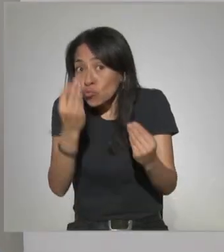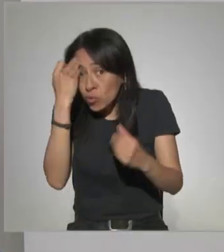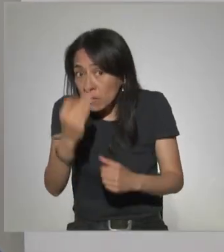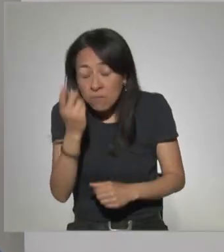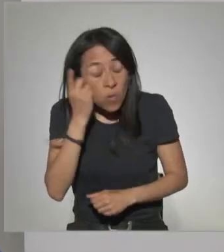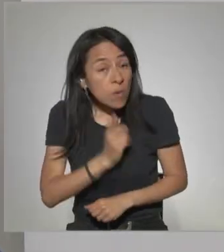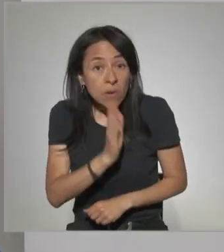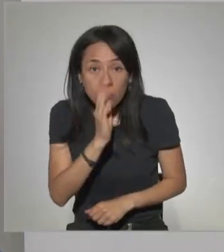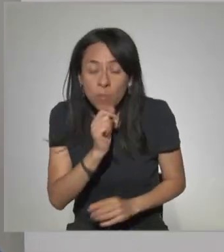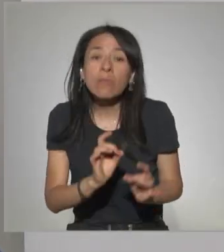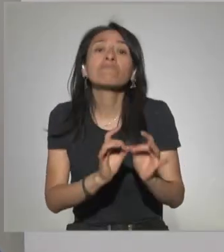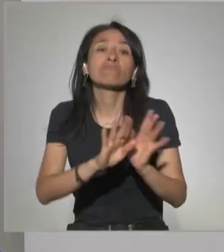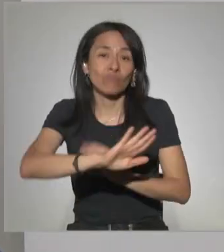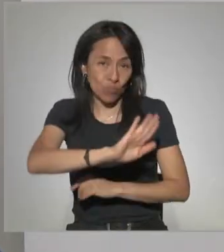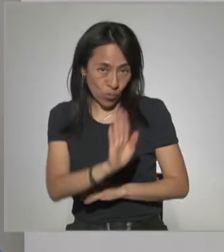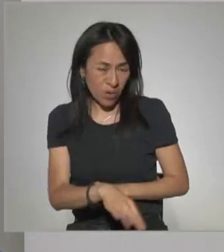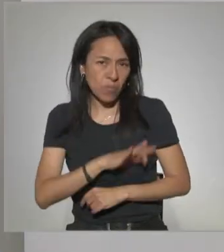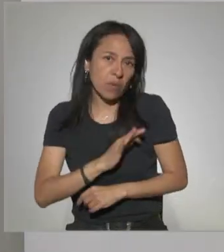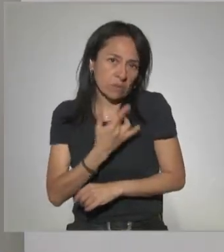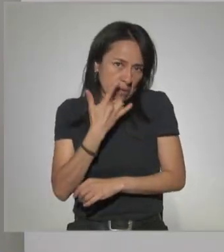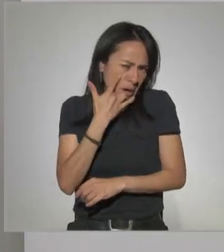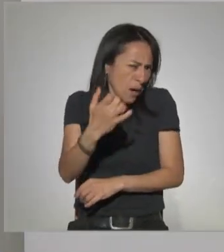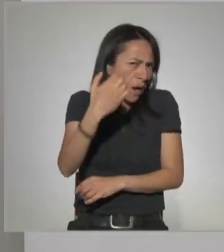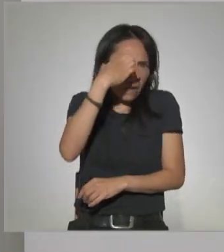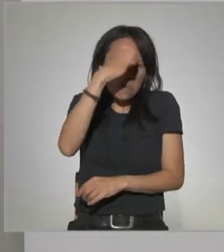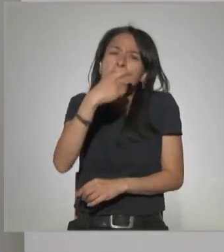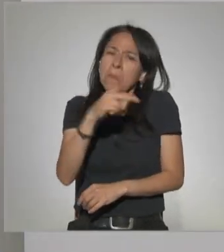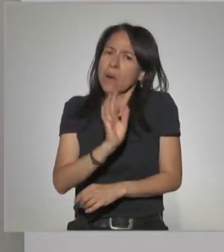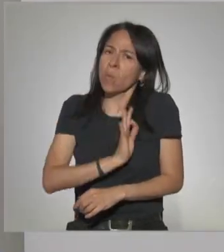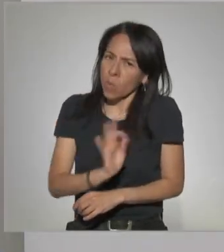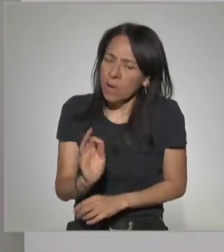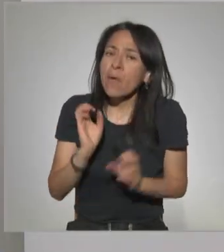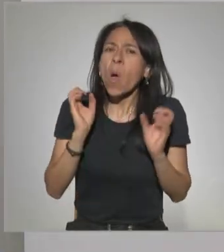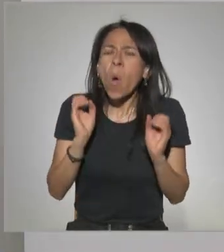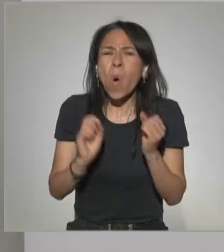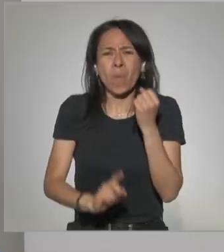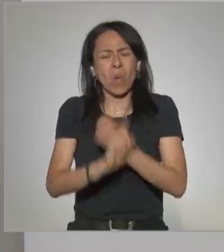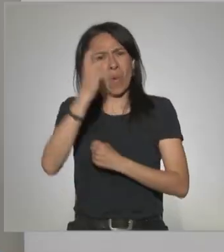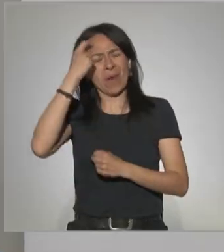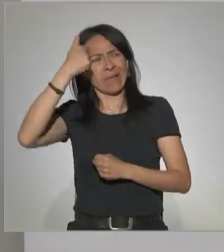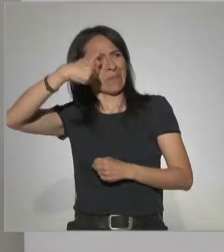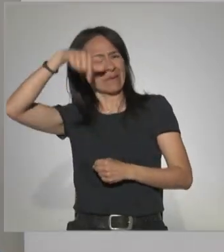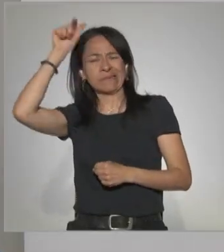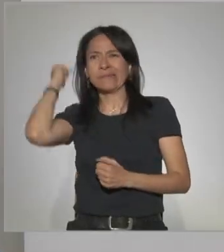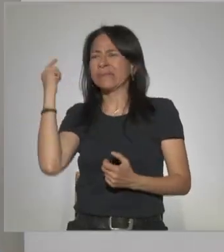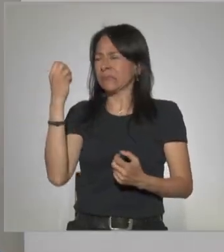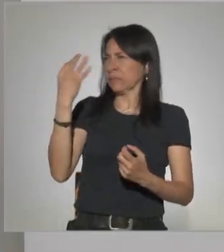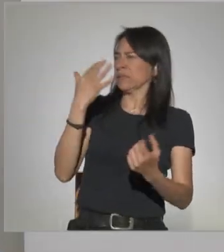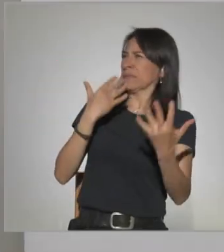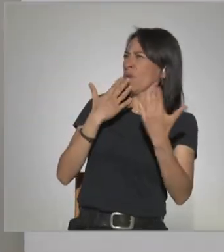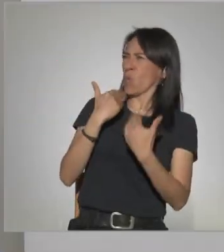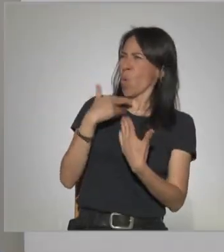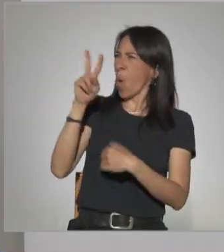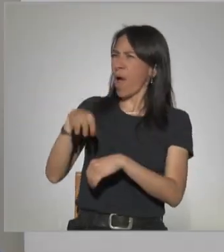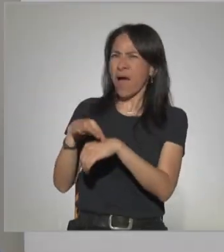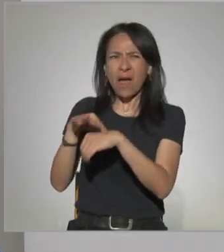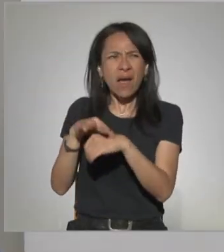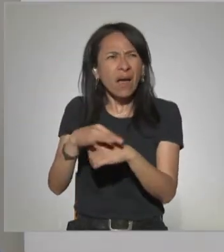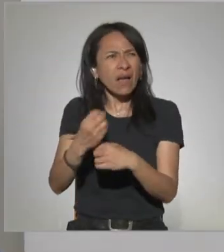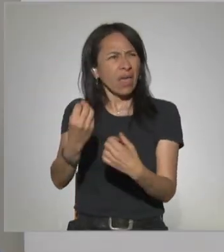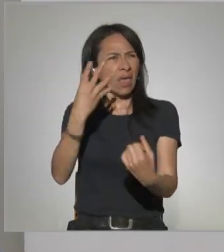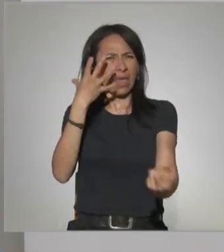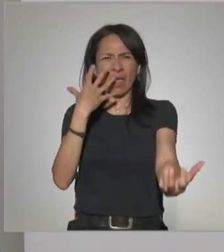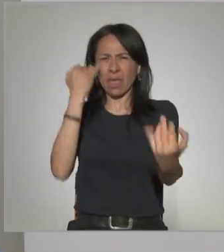Que es raro, por supuesto, pero puede llegar a suceder. Pero pueden psicotizar, por ejemplo, empezar a tener alucinaciones y cosas así, ¿no? Claro. Para la persona que decía que